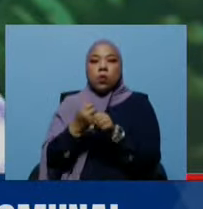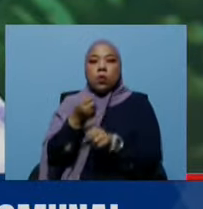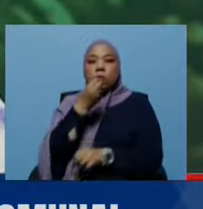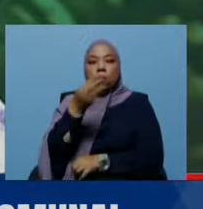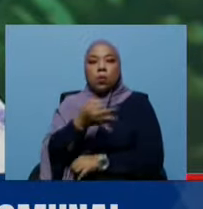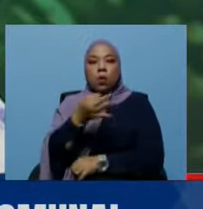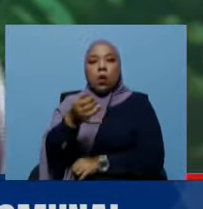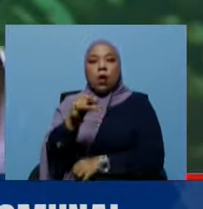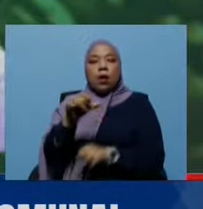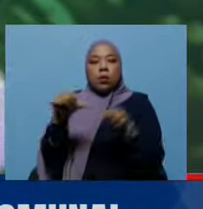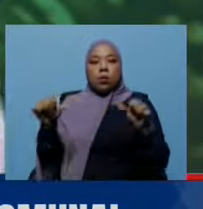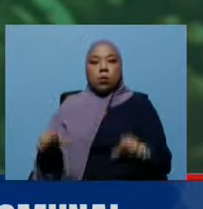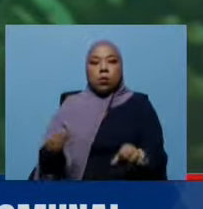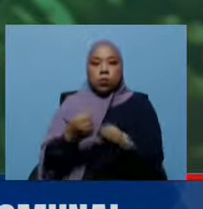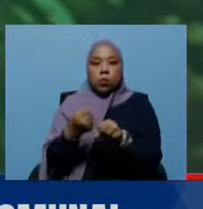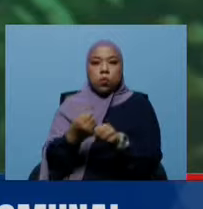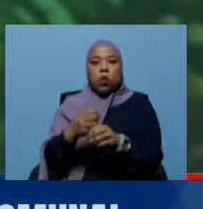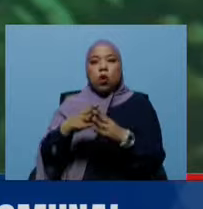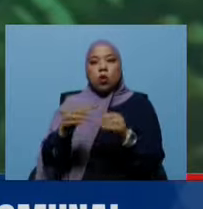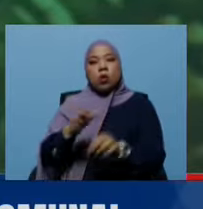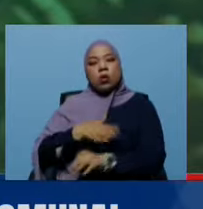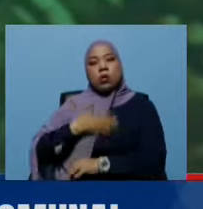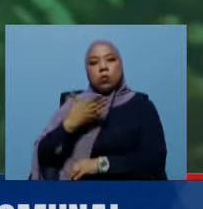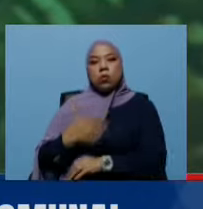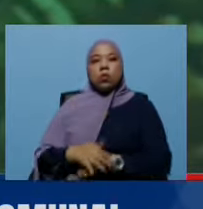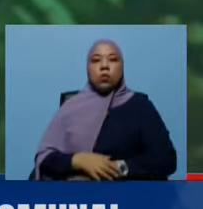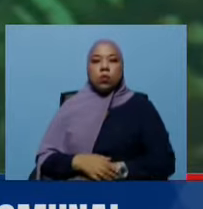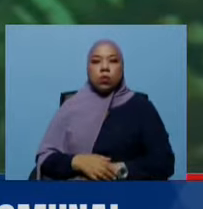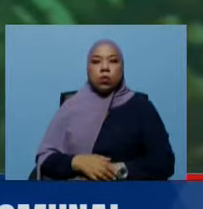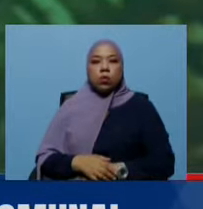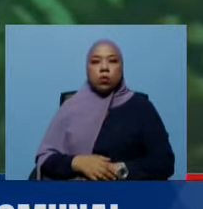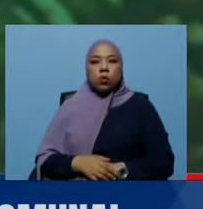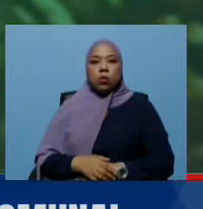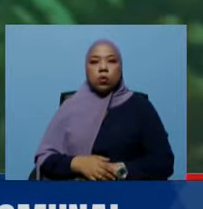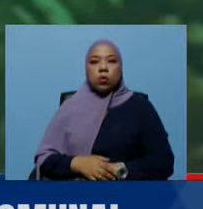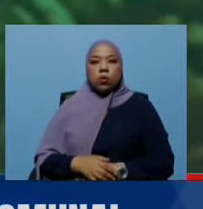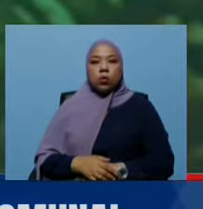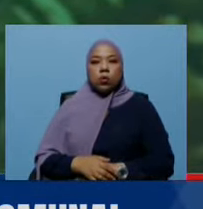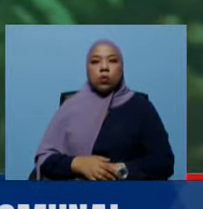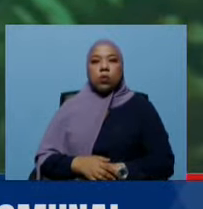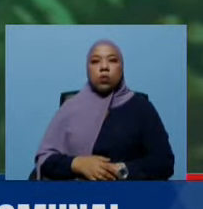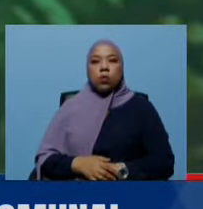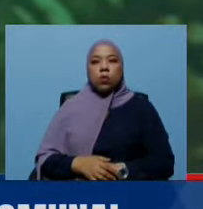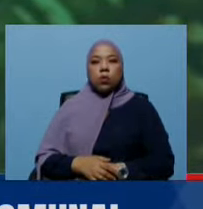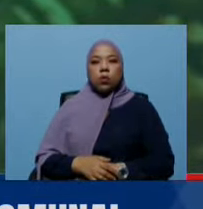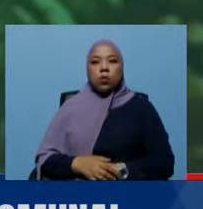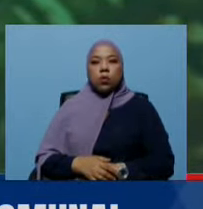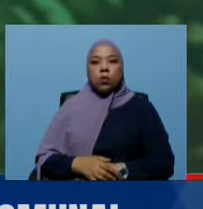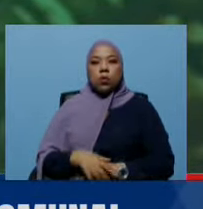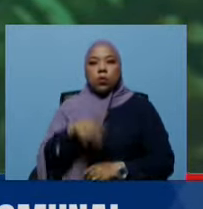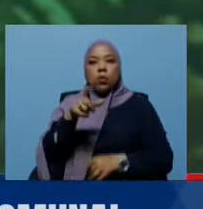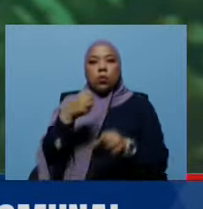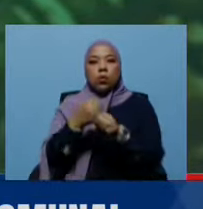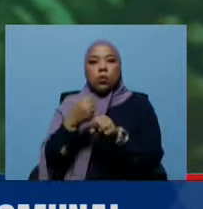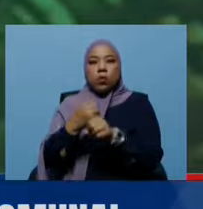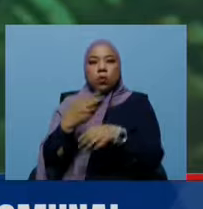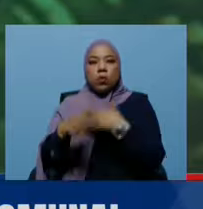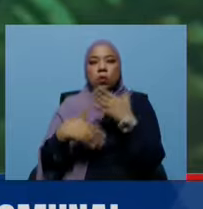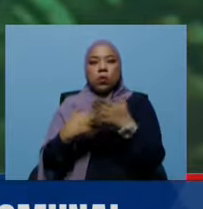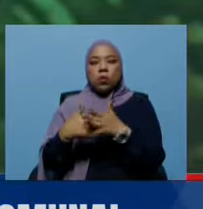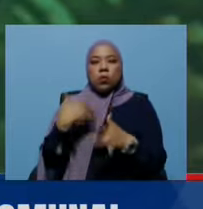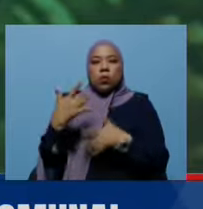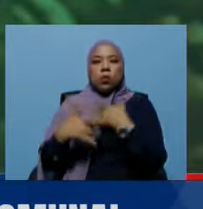que tenemos, todo se puede. Porque tenemos un modelo económico que lo que va es para adelante, con